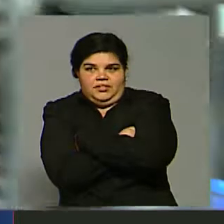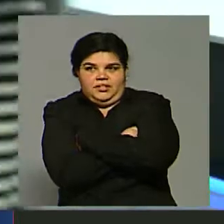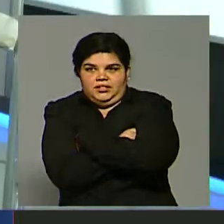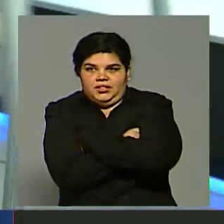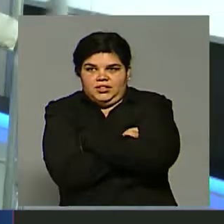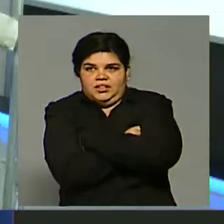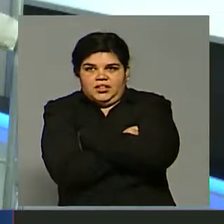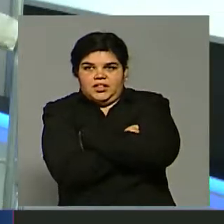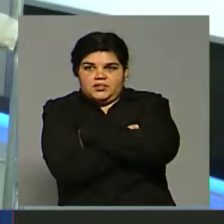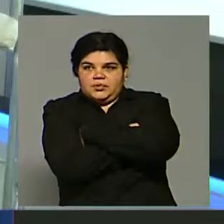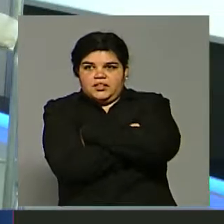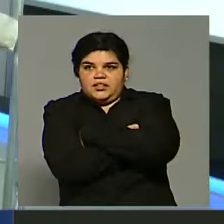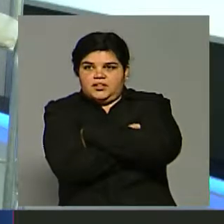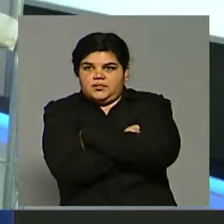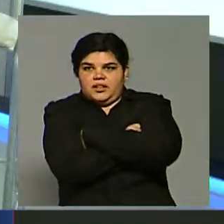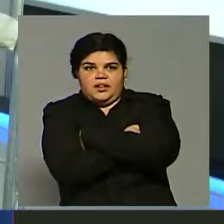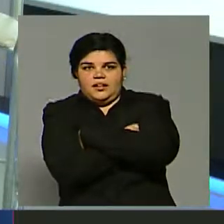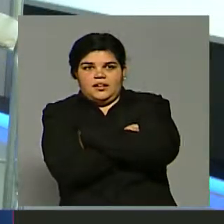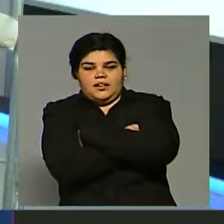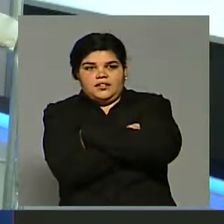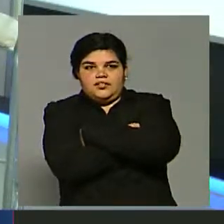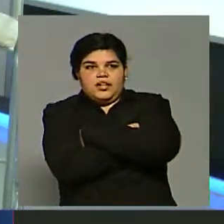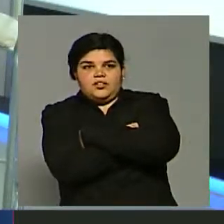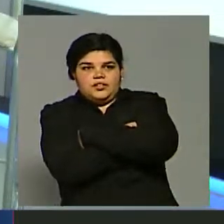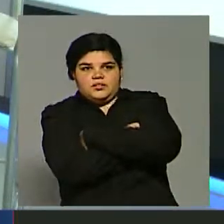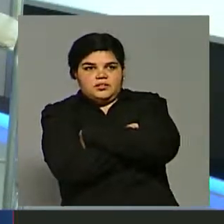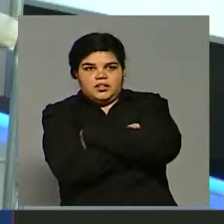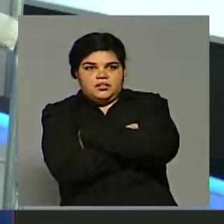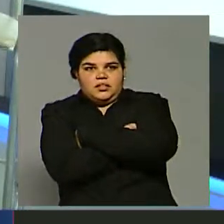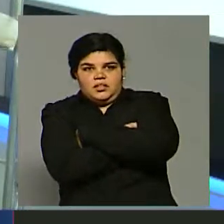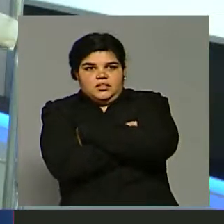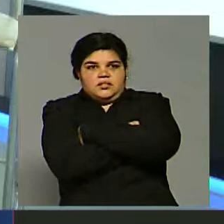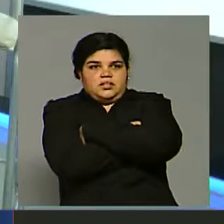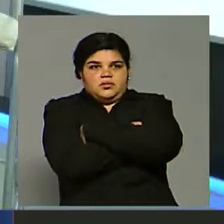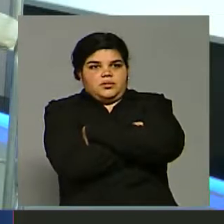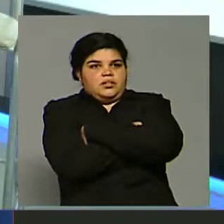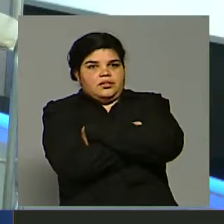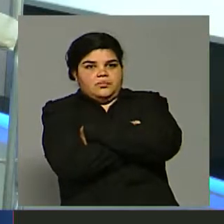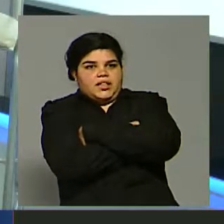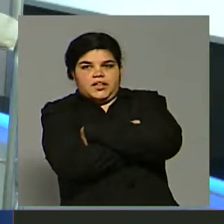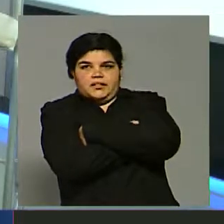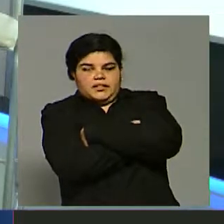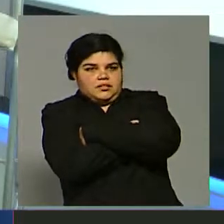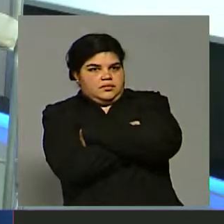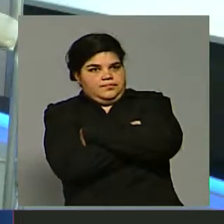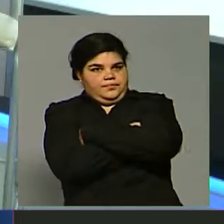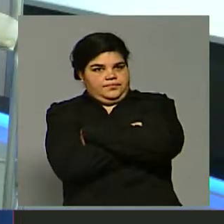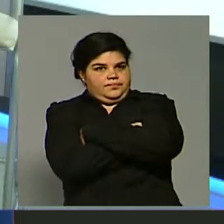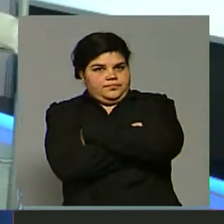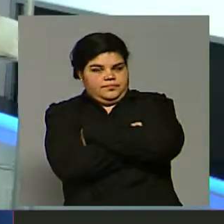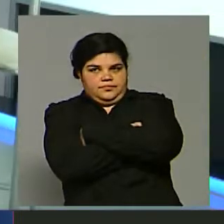¿Todo bien? ¿Qué pasa? ¿Por qué me decís años, Julián? Le pegó una patada. No, le dije que entraran